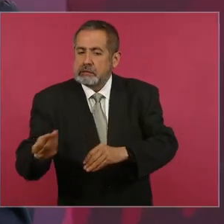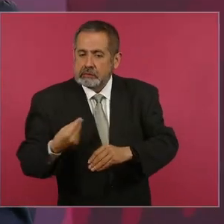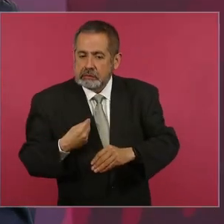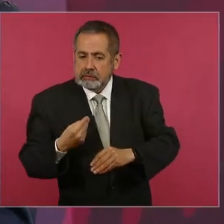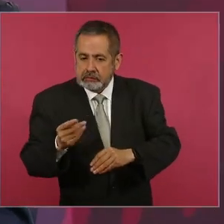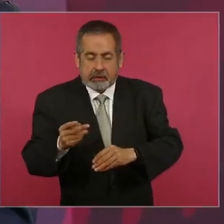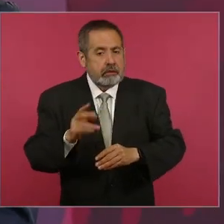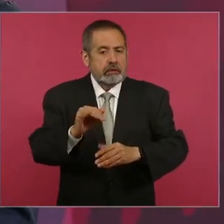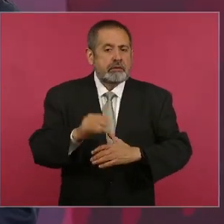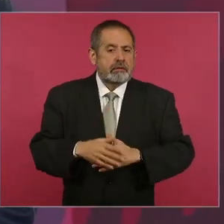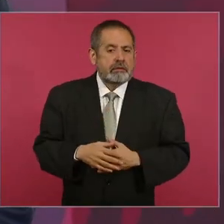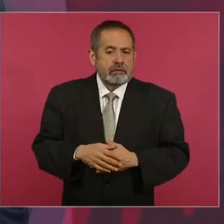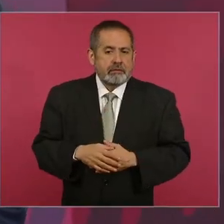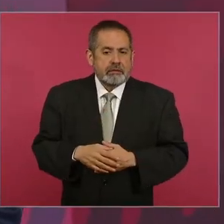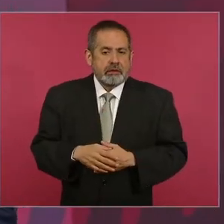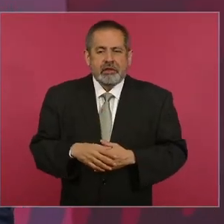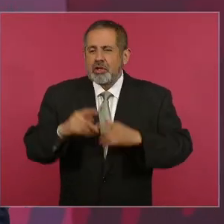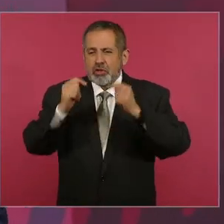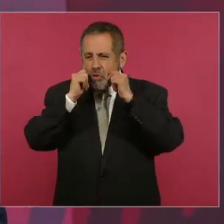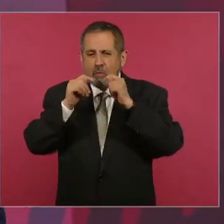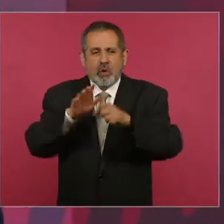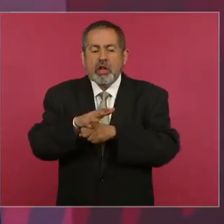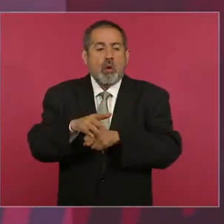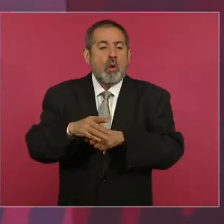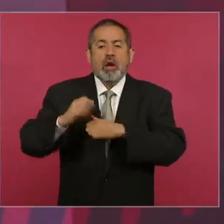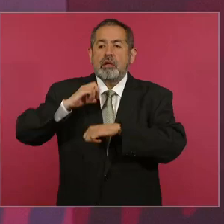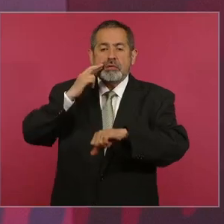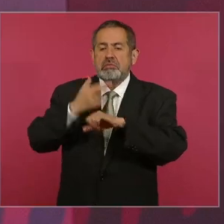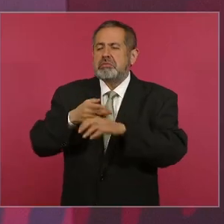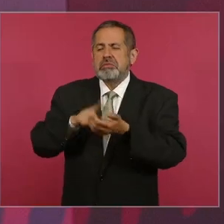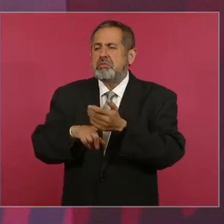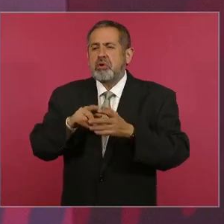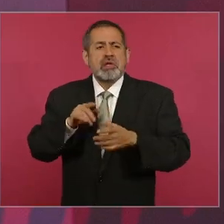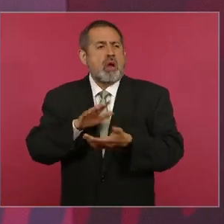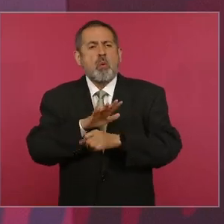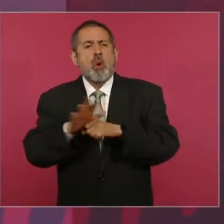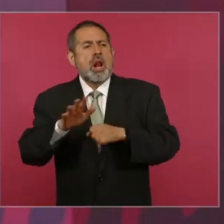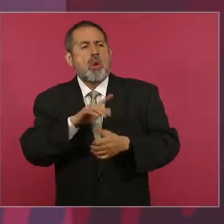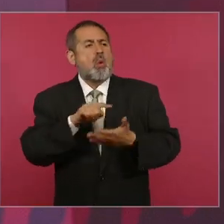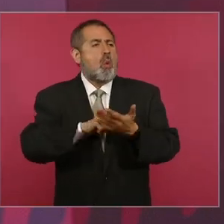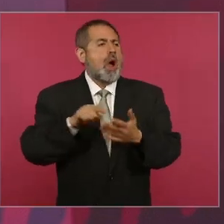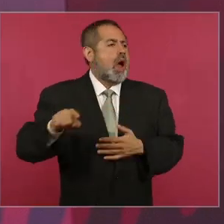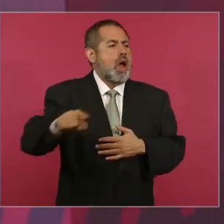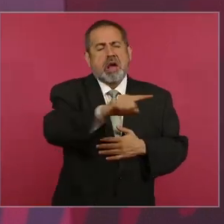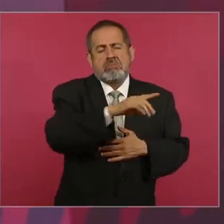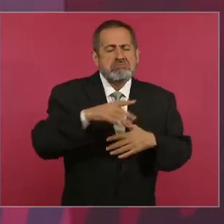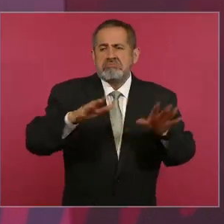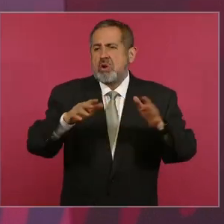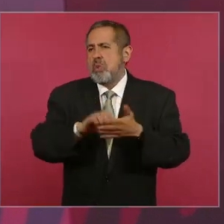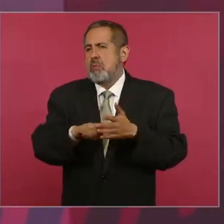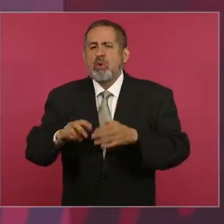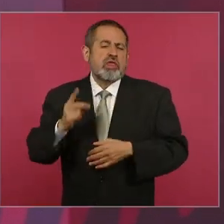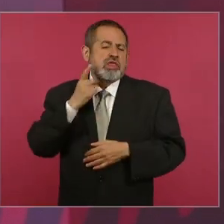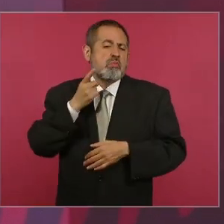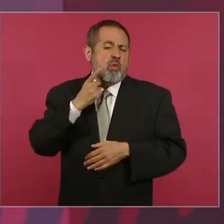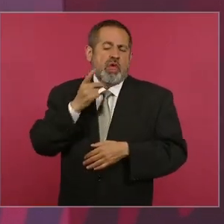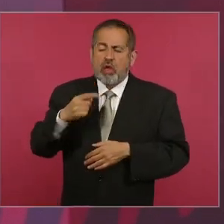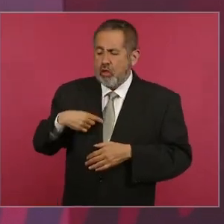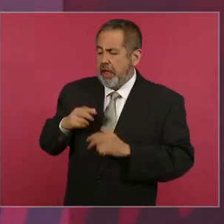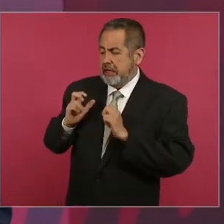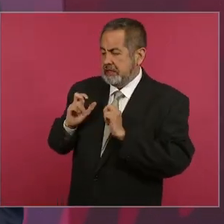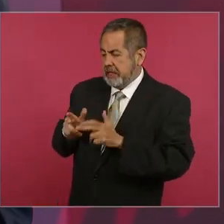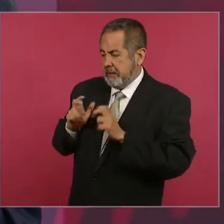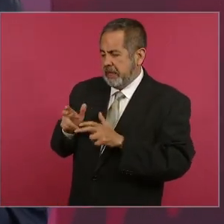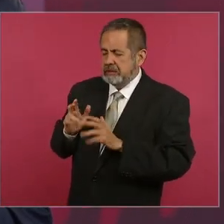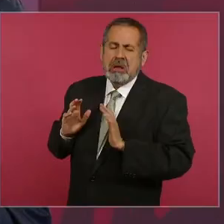no se tratara de sus distritos, un diputado de Chiapas